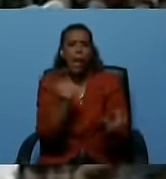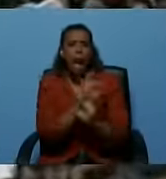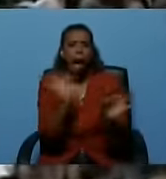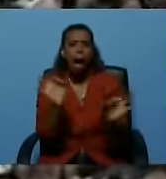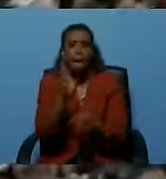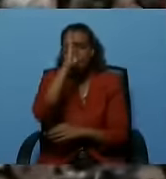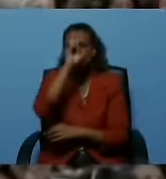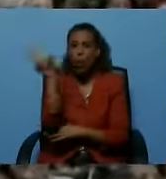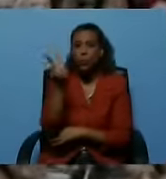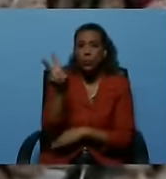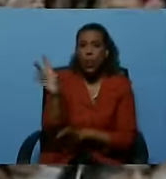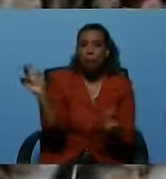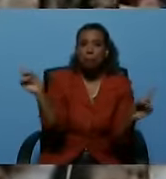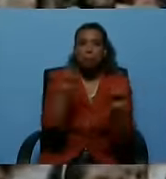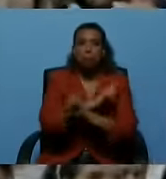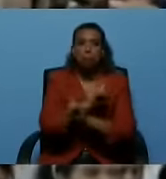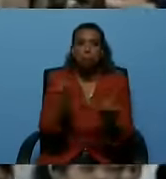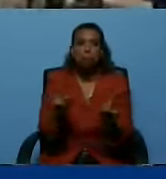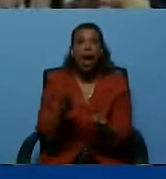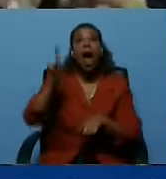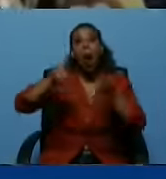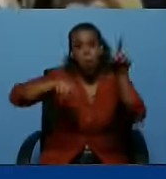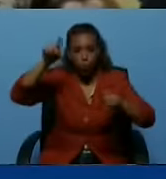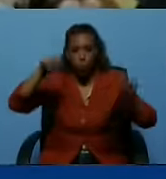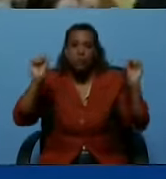Banco de Venezuela.